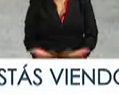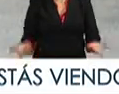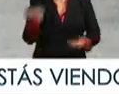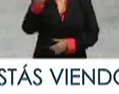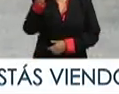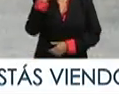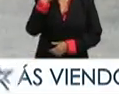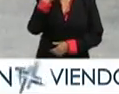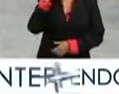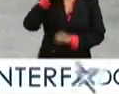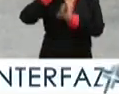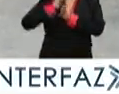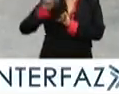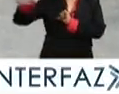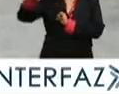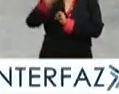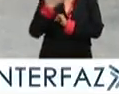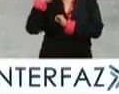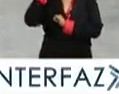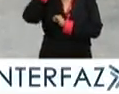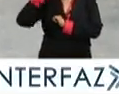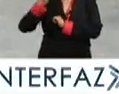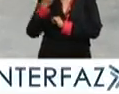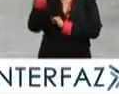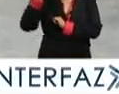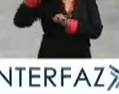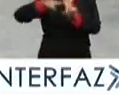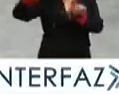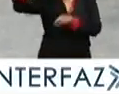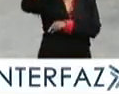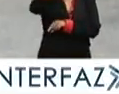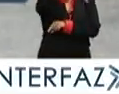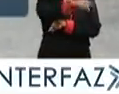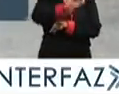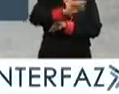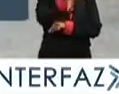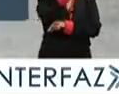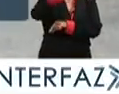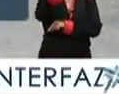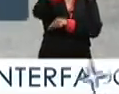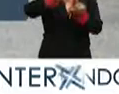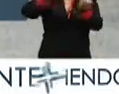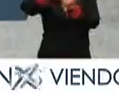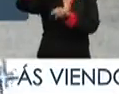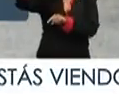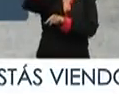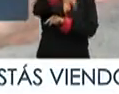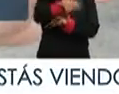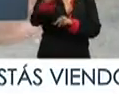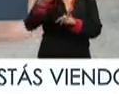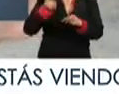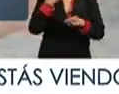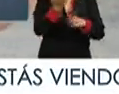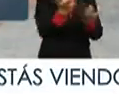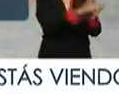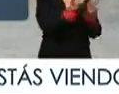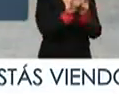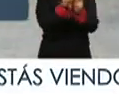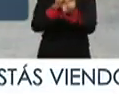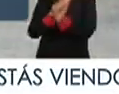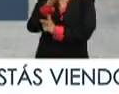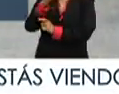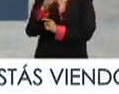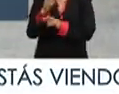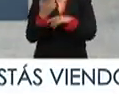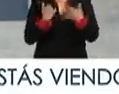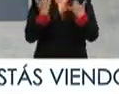Así es, fíjate que las autoridades académicas de las diferentes universidades, son 36 universidades que tienen atletas representándonos